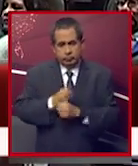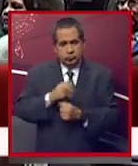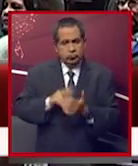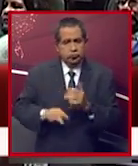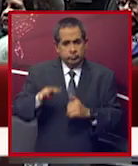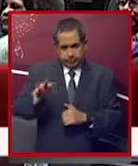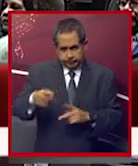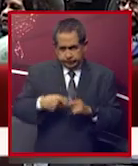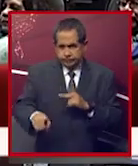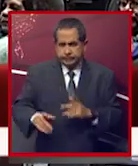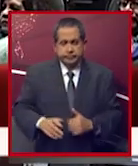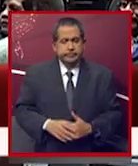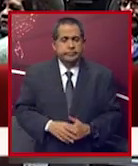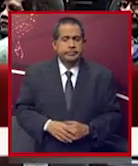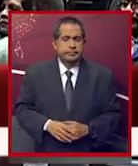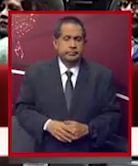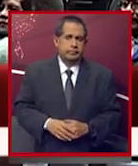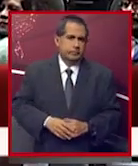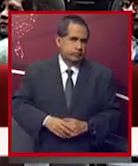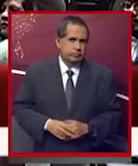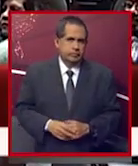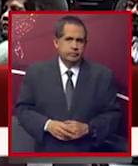2019.